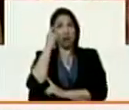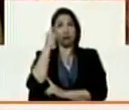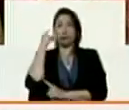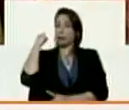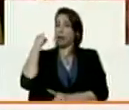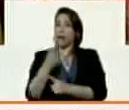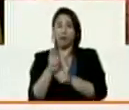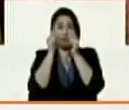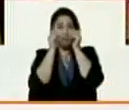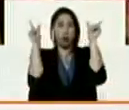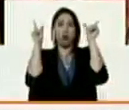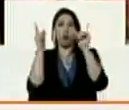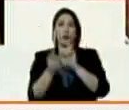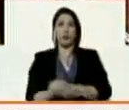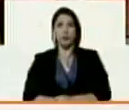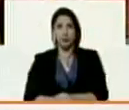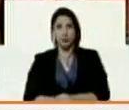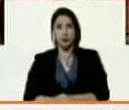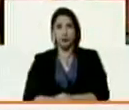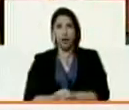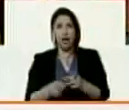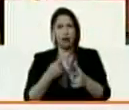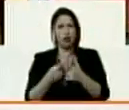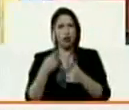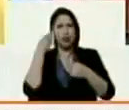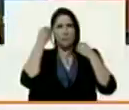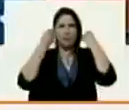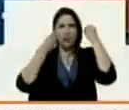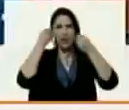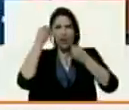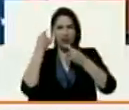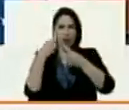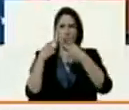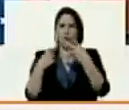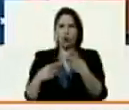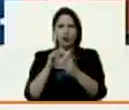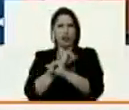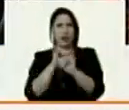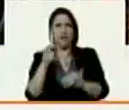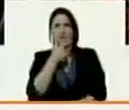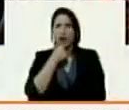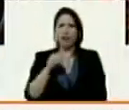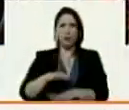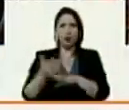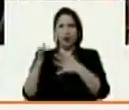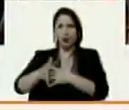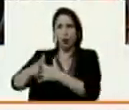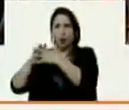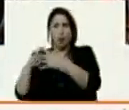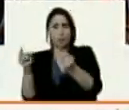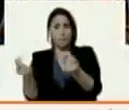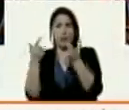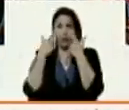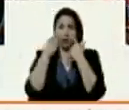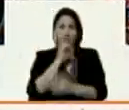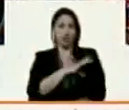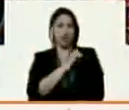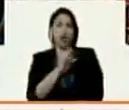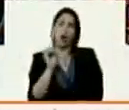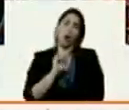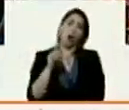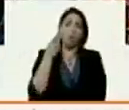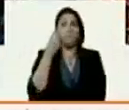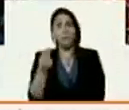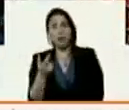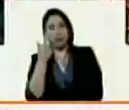así. Entonces, quien crea que la cosa ya está fácil porque Estados Unidos está pendiente de Chile o que está pendiente